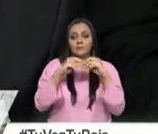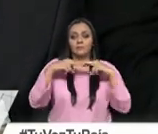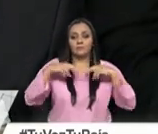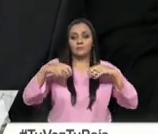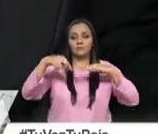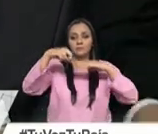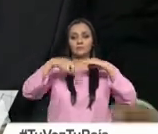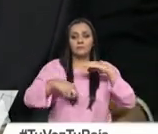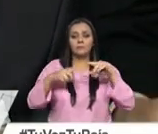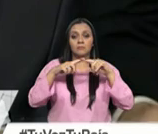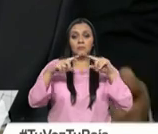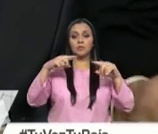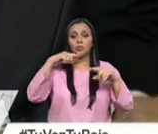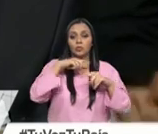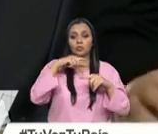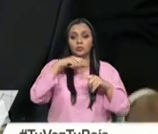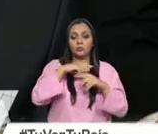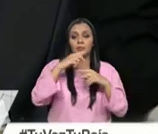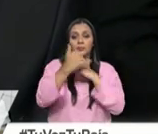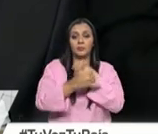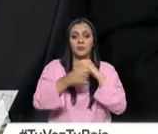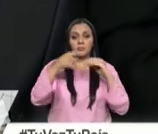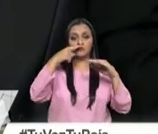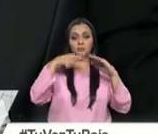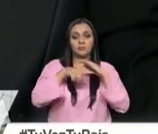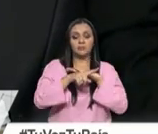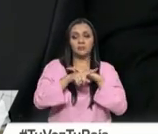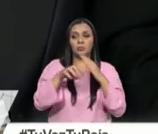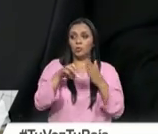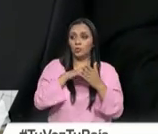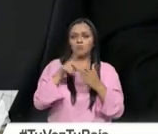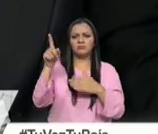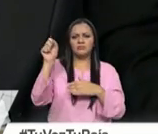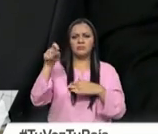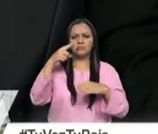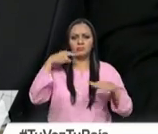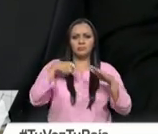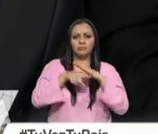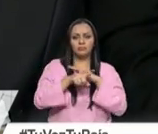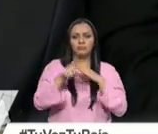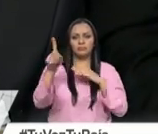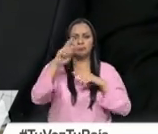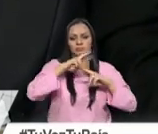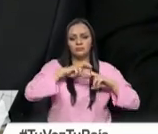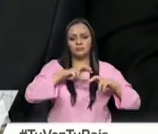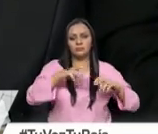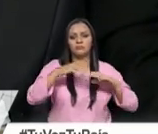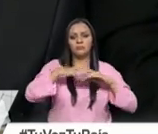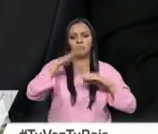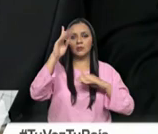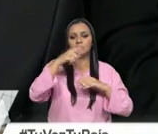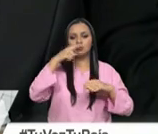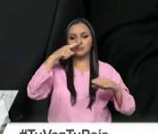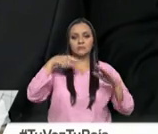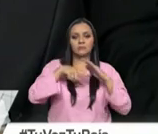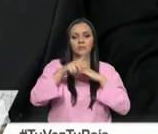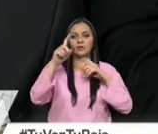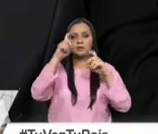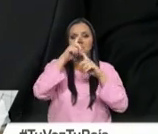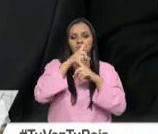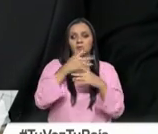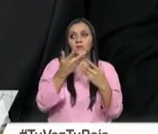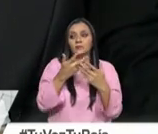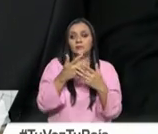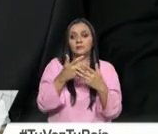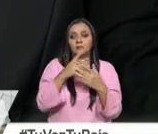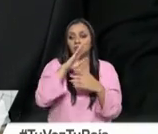la implicación de Rusia en estas intrusiones no está en duda. Las operaciones cibernéticas de Rusia son juzgadas como elusivas y difíciles como ninguna